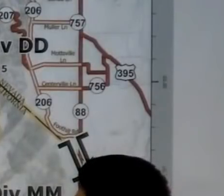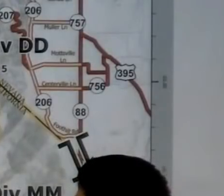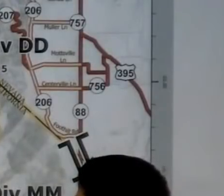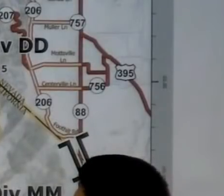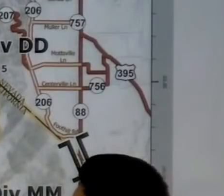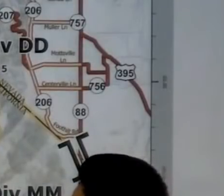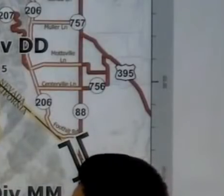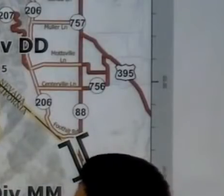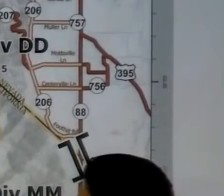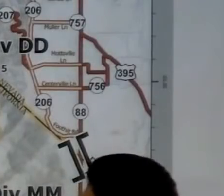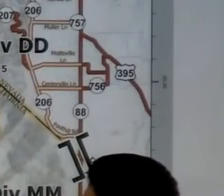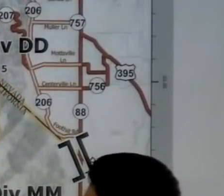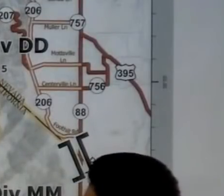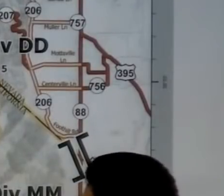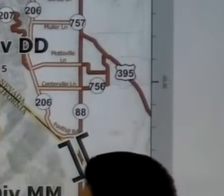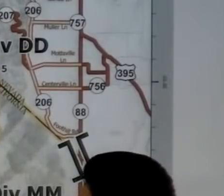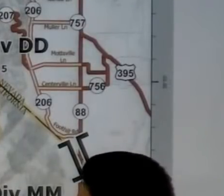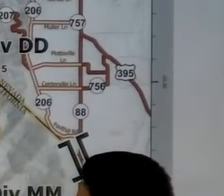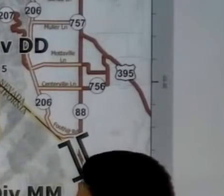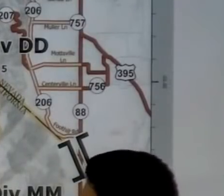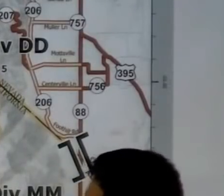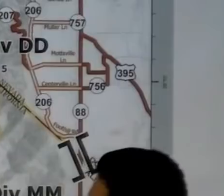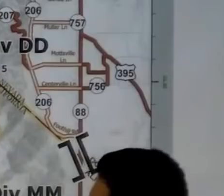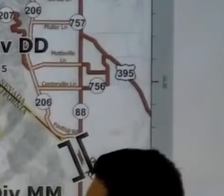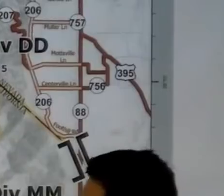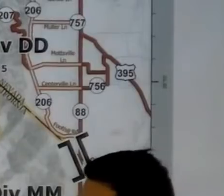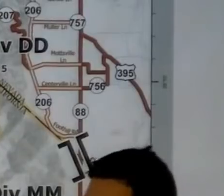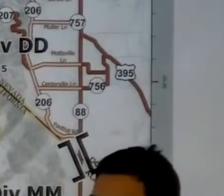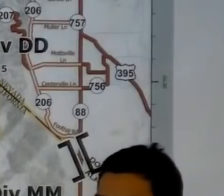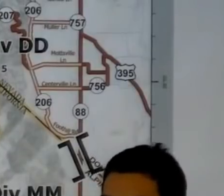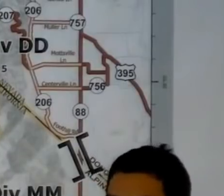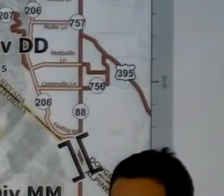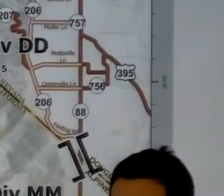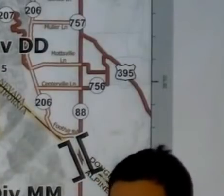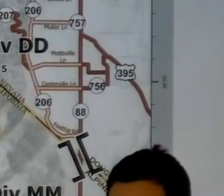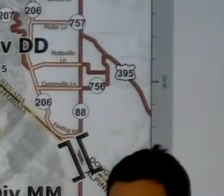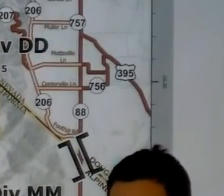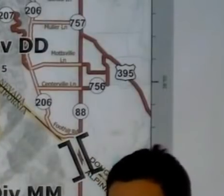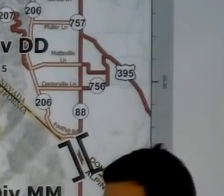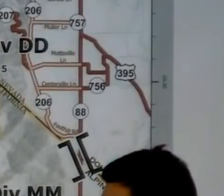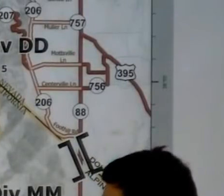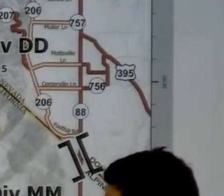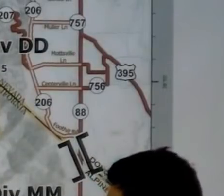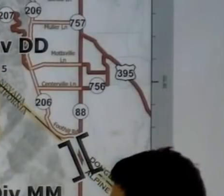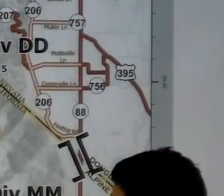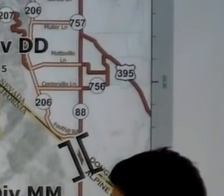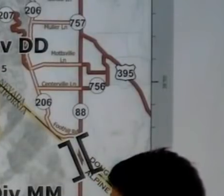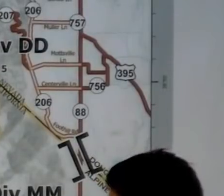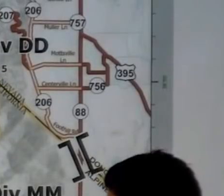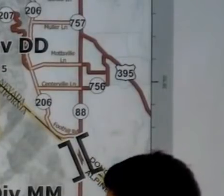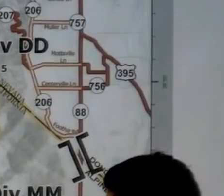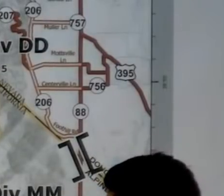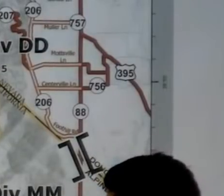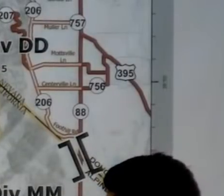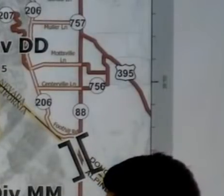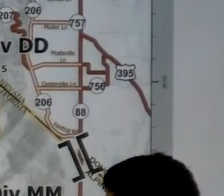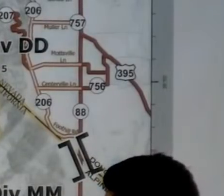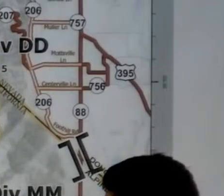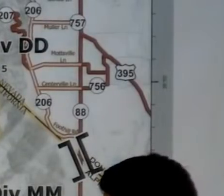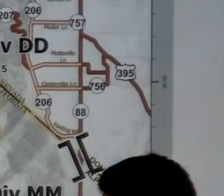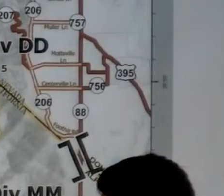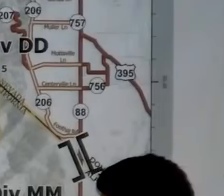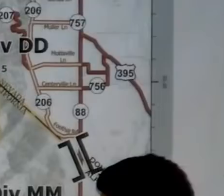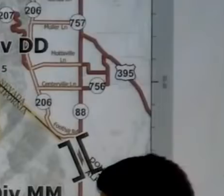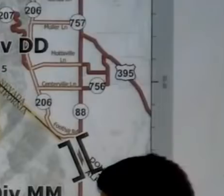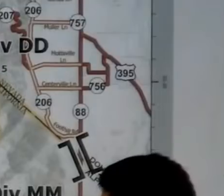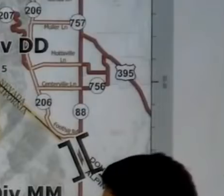tenido mejores resultados en esta área y esperemos que para mañana tengamos mejor contención y